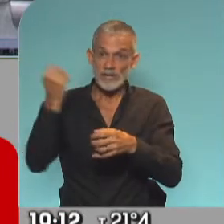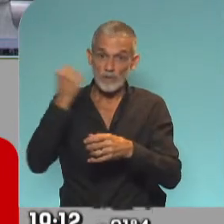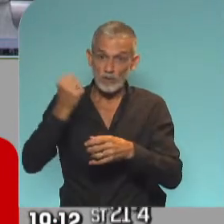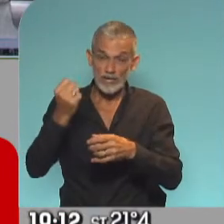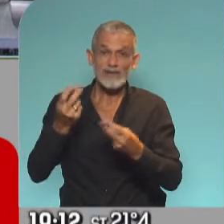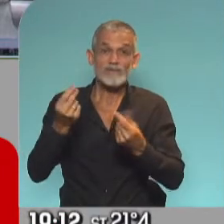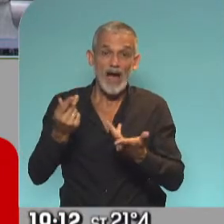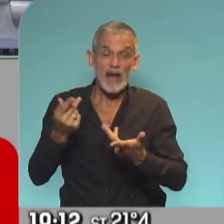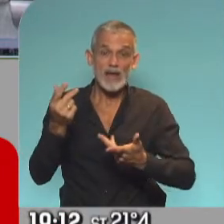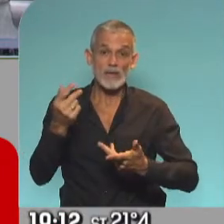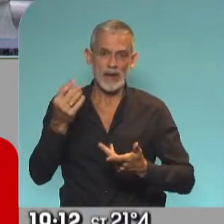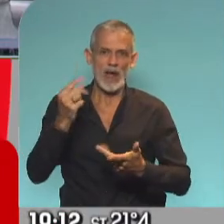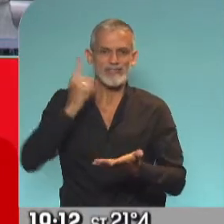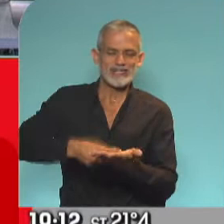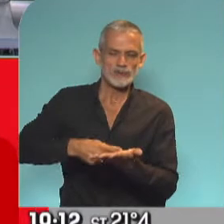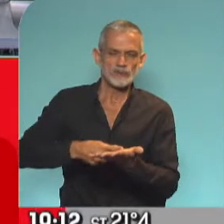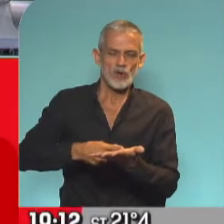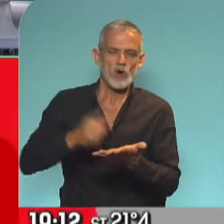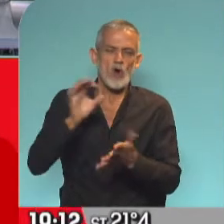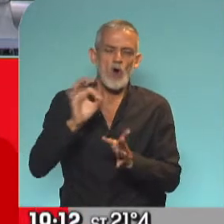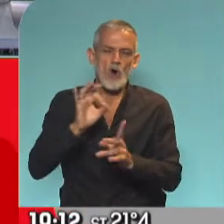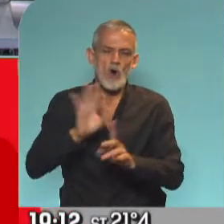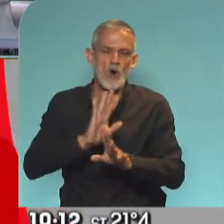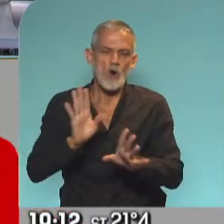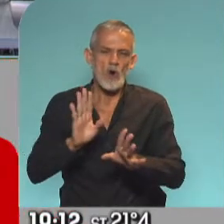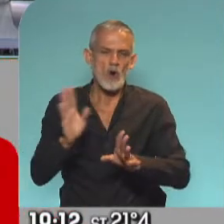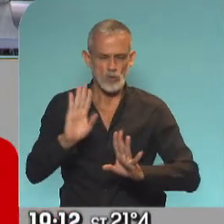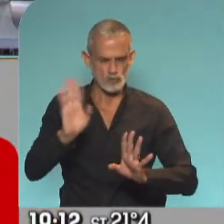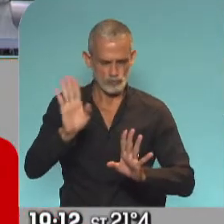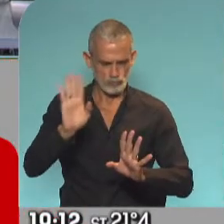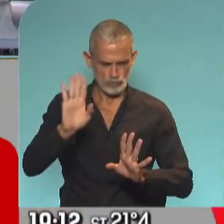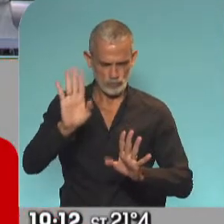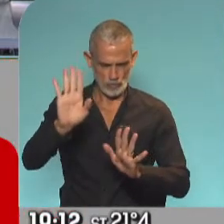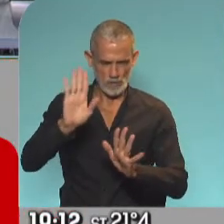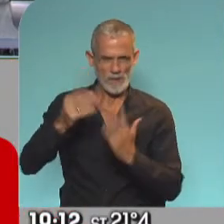fundamental para que ustedes tomen una decisión? No,